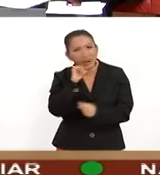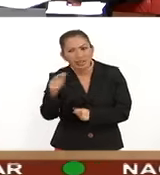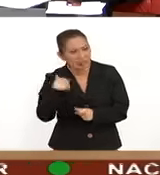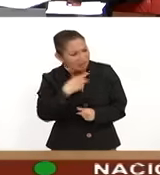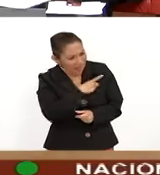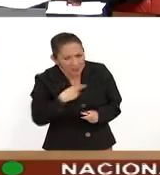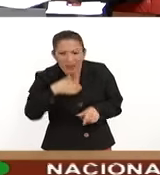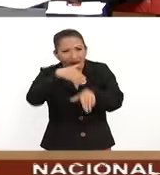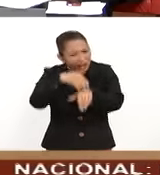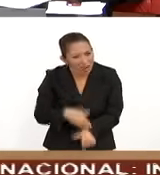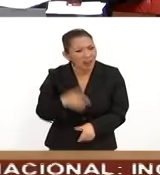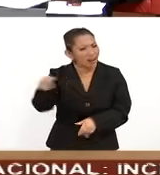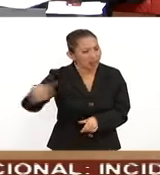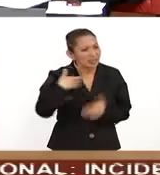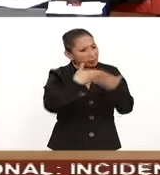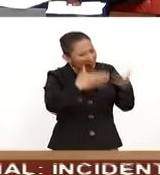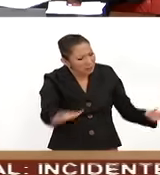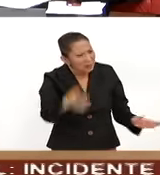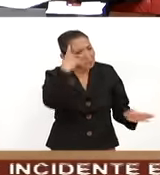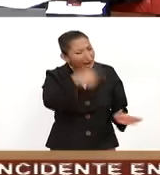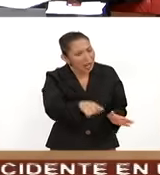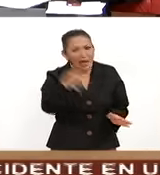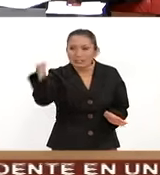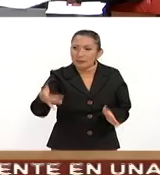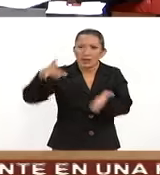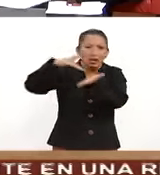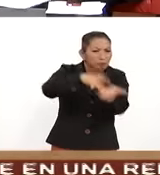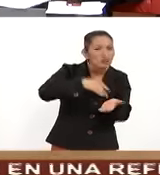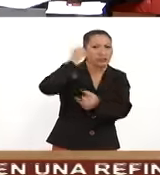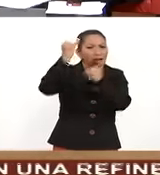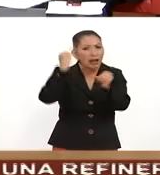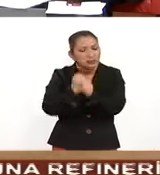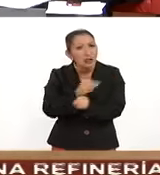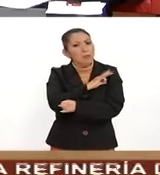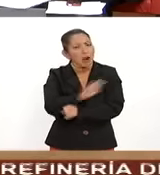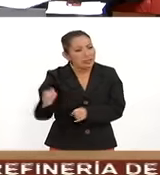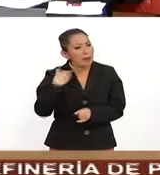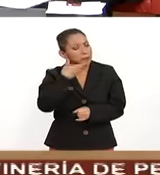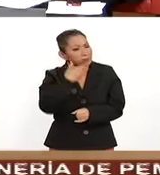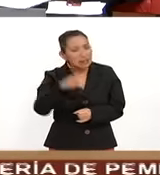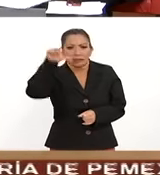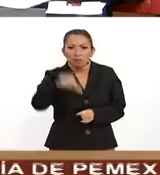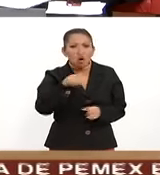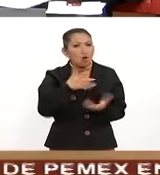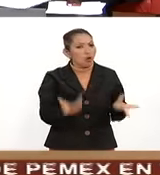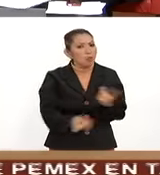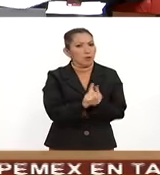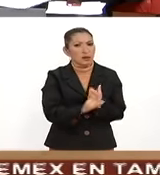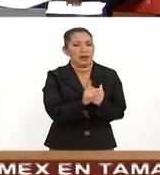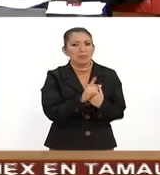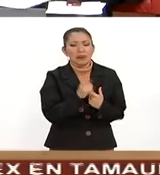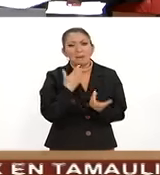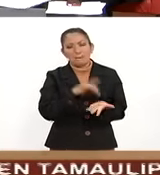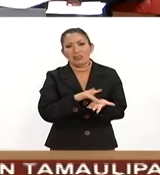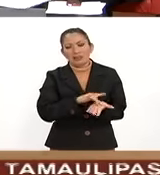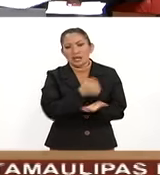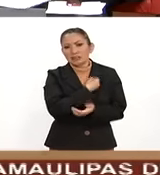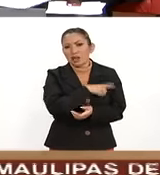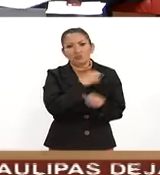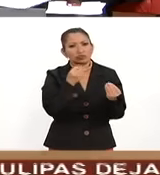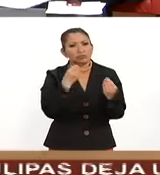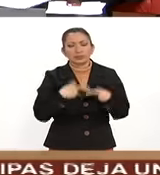reconozca, pero además abra el canal humanitario para que se acepte la ayuda internacional y se pueda solventar de manera inmediata esta escasez que está afectando la salud de